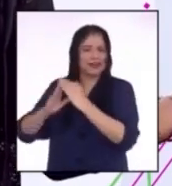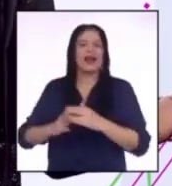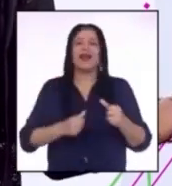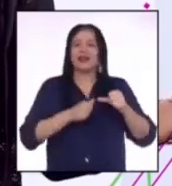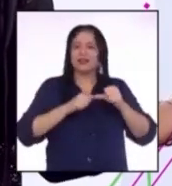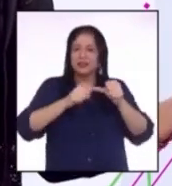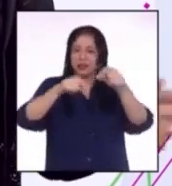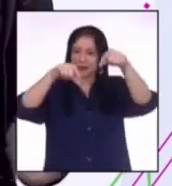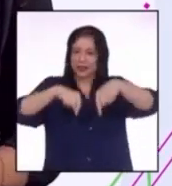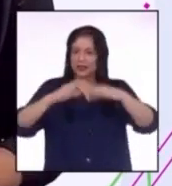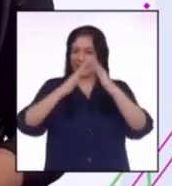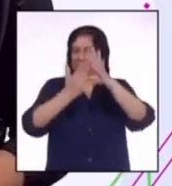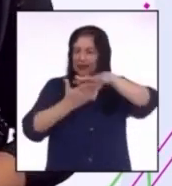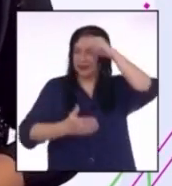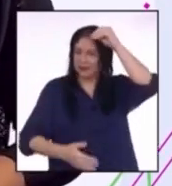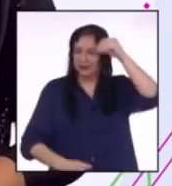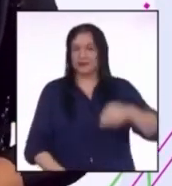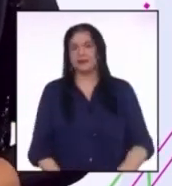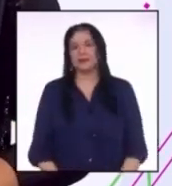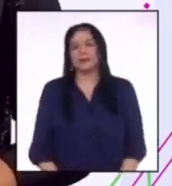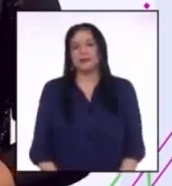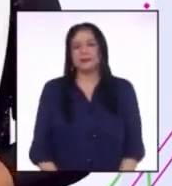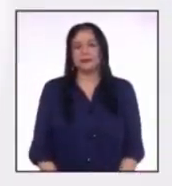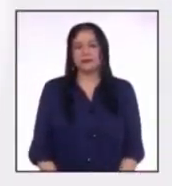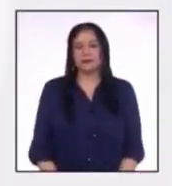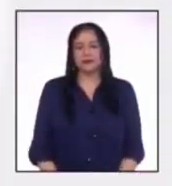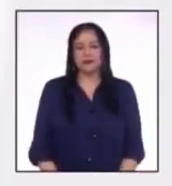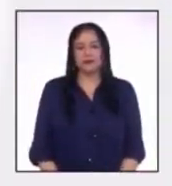más en aprendo en casa